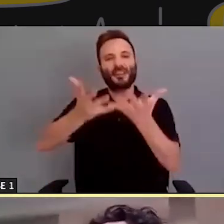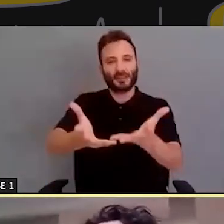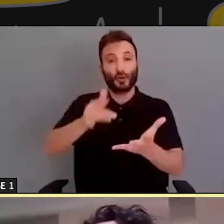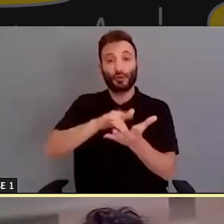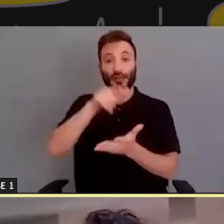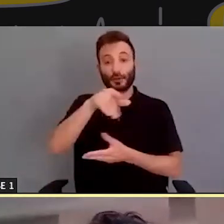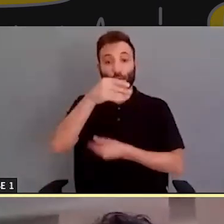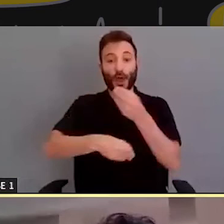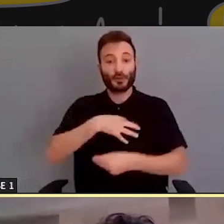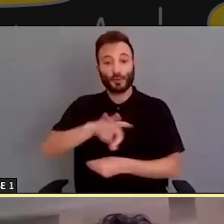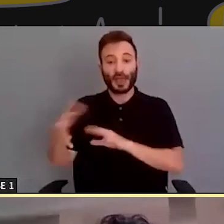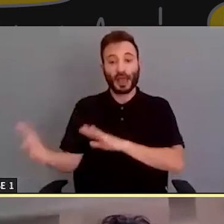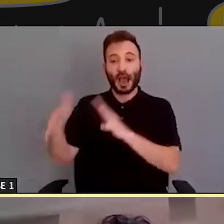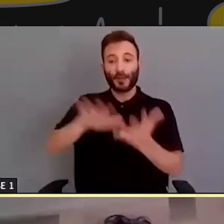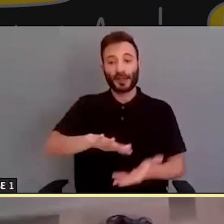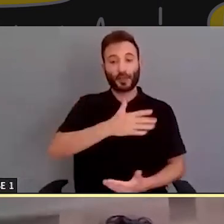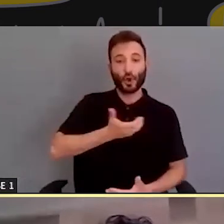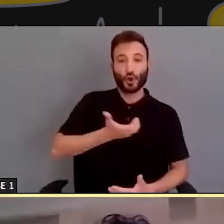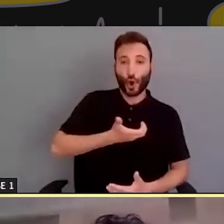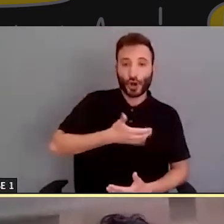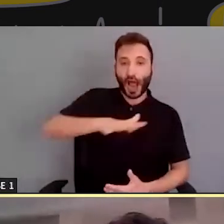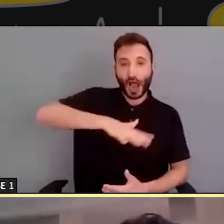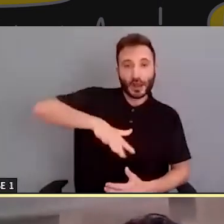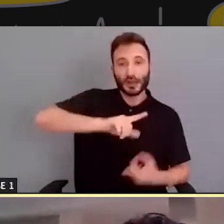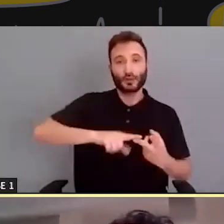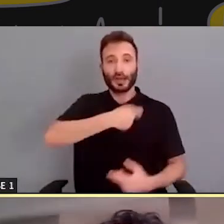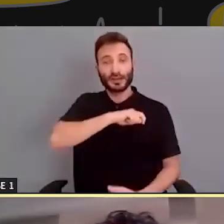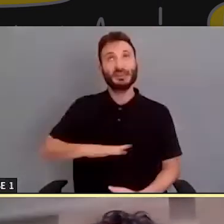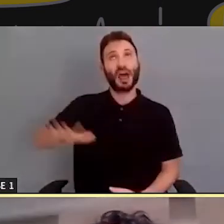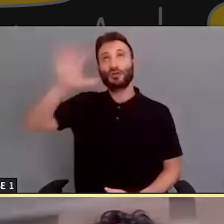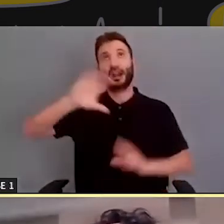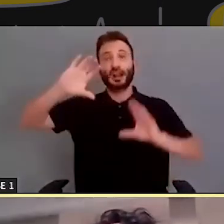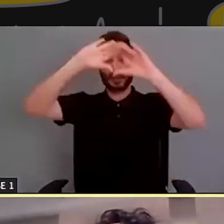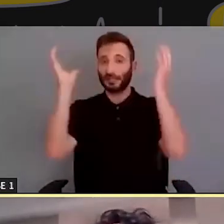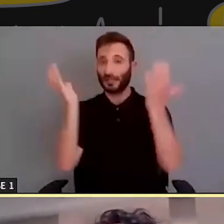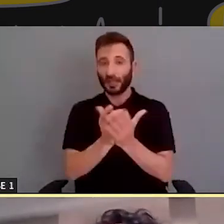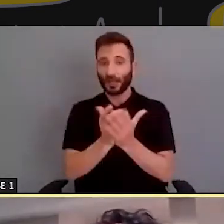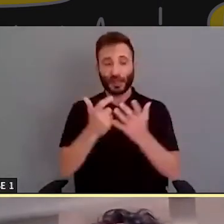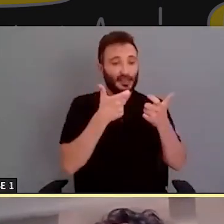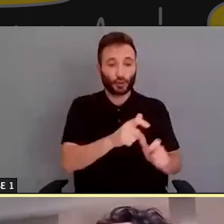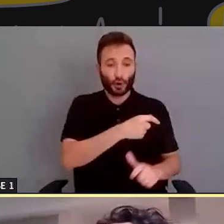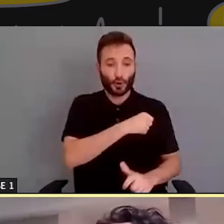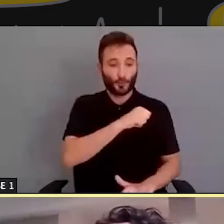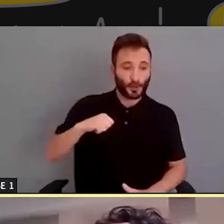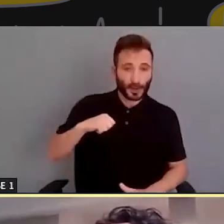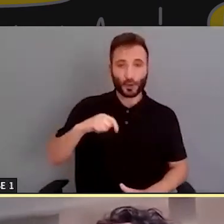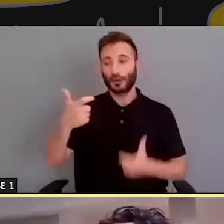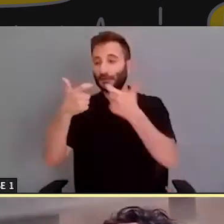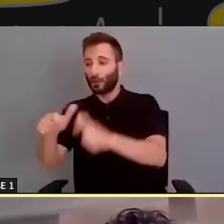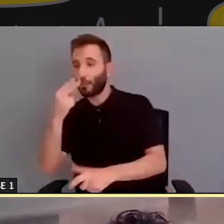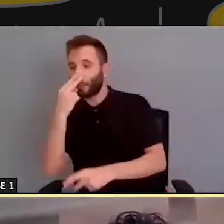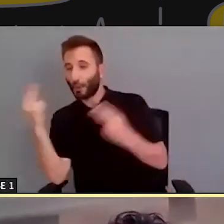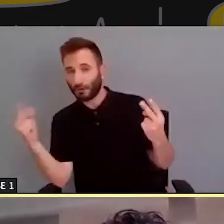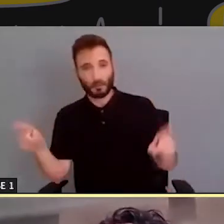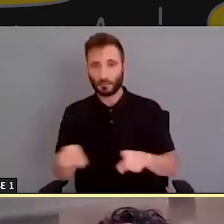a nivel local, regional, nacional, internacional, tanto del sector público como del sector privado. ¿Y hacia